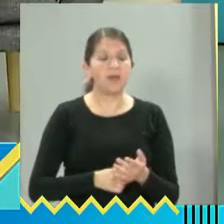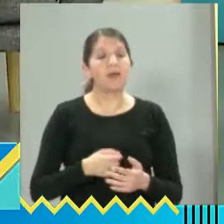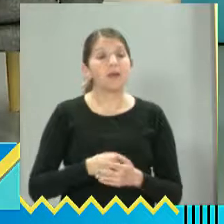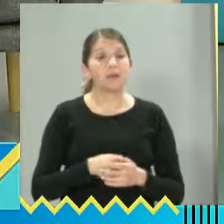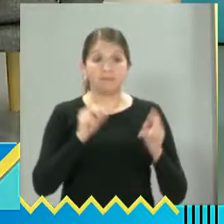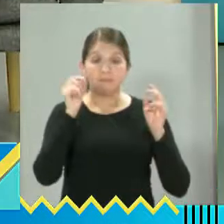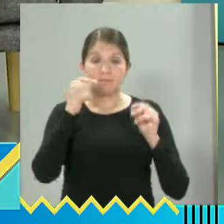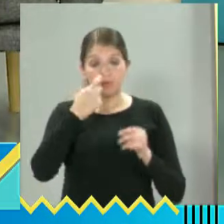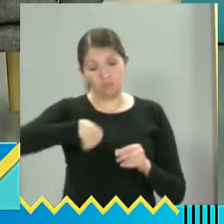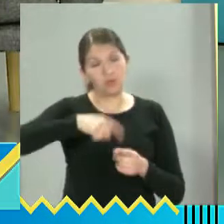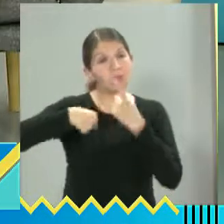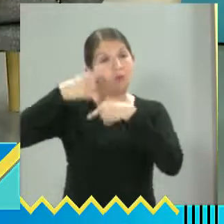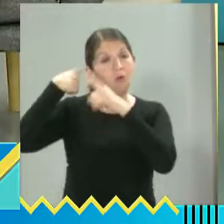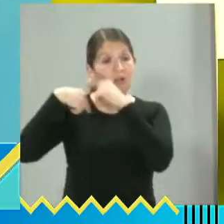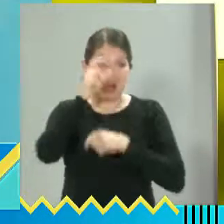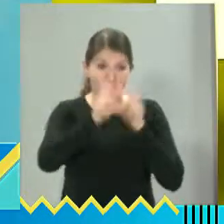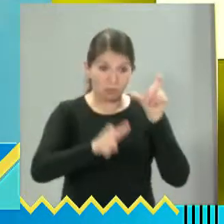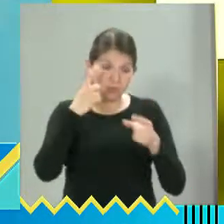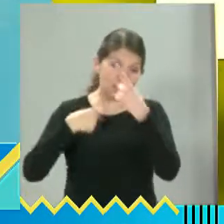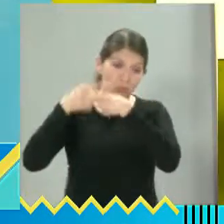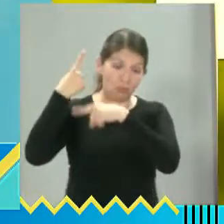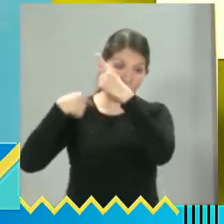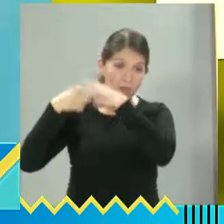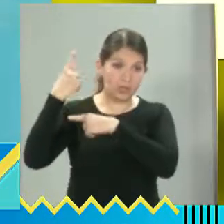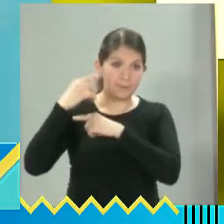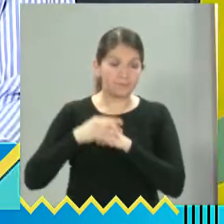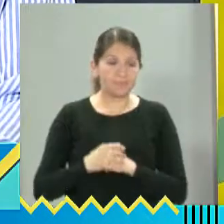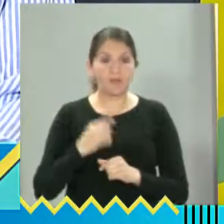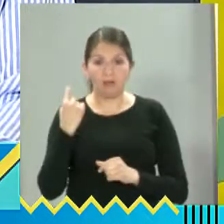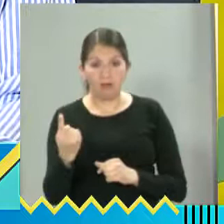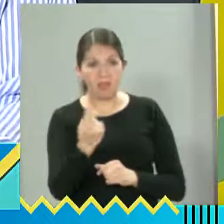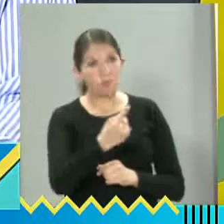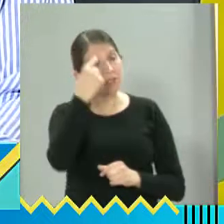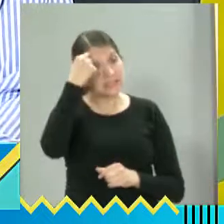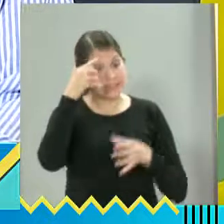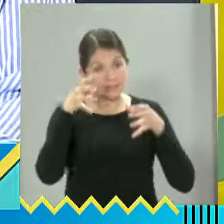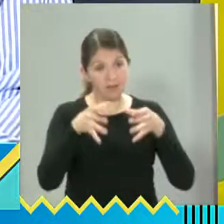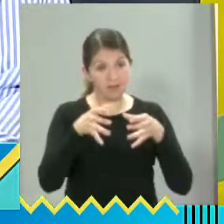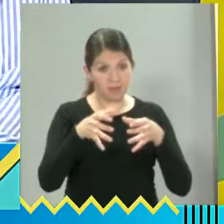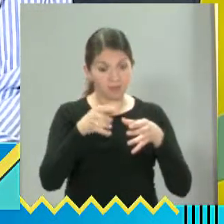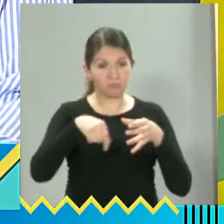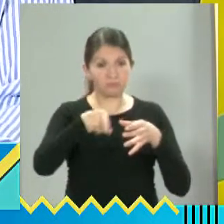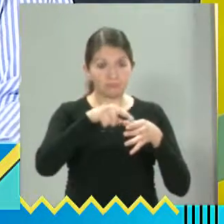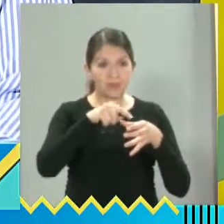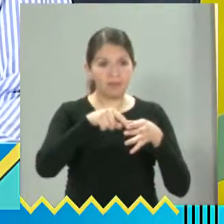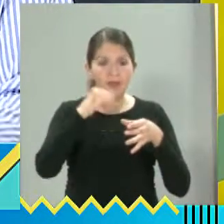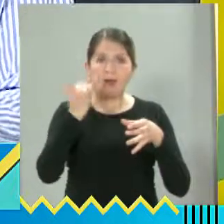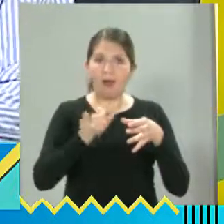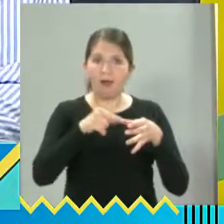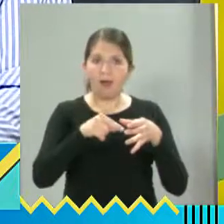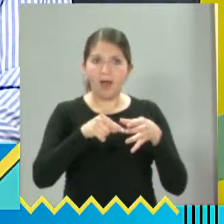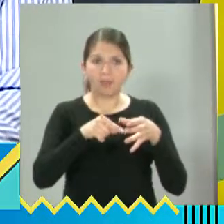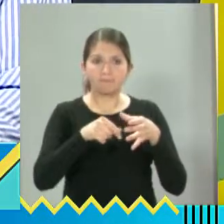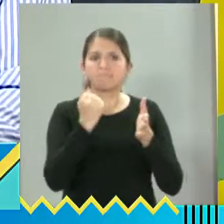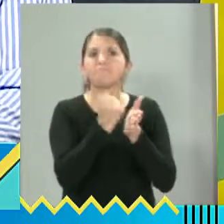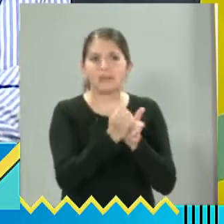de nuestra historia y nuestra experiencia, vamos armando en nuestro cerebro marcadores somáticos. Marcador somático es